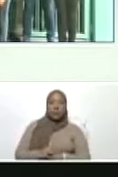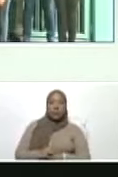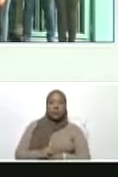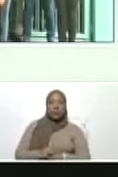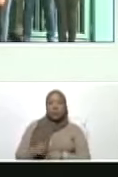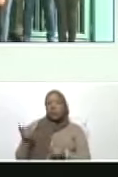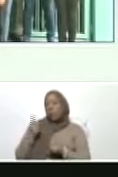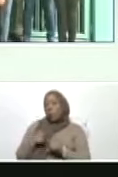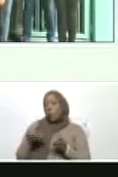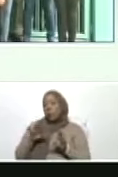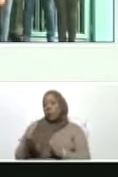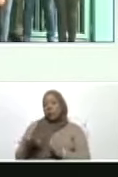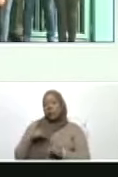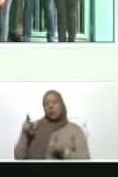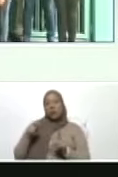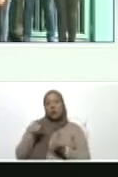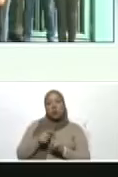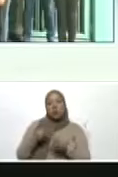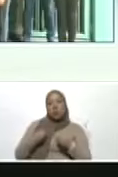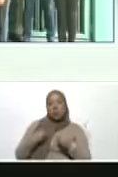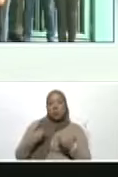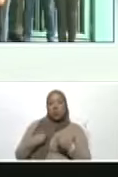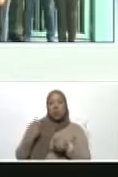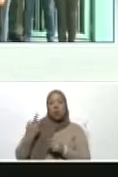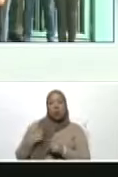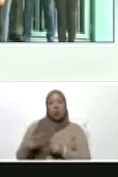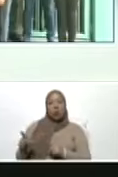Es otra cosa, la espiritualidad que se va creando es otra.